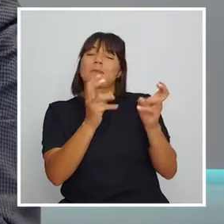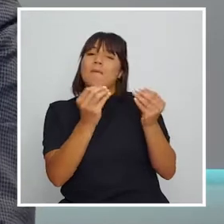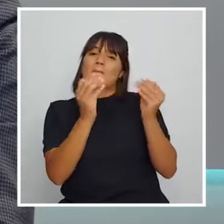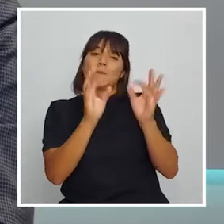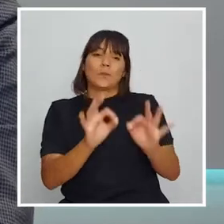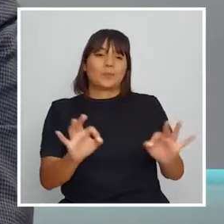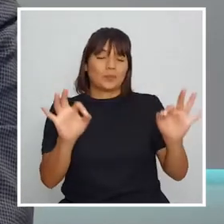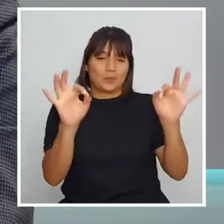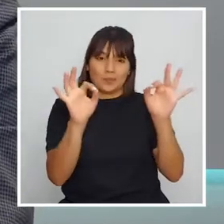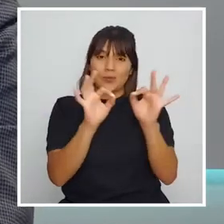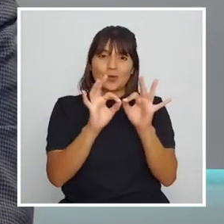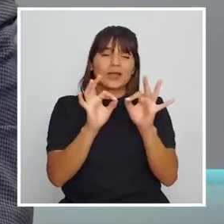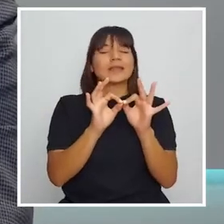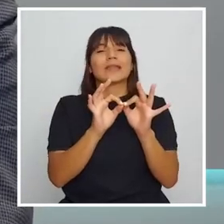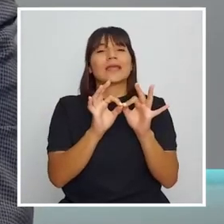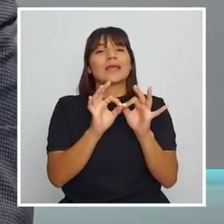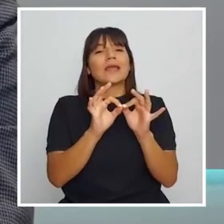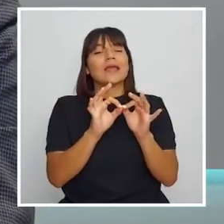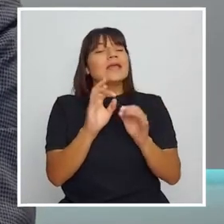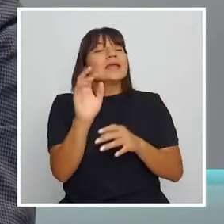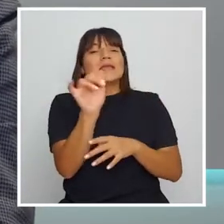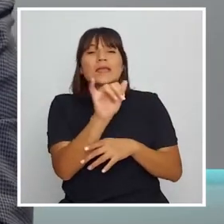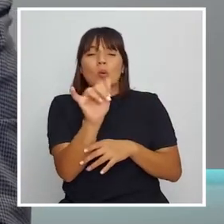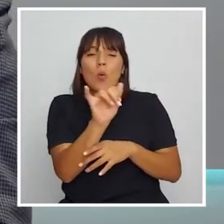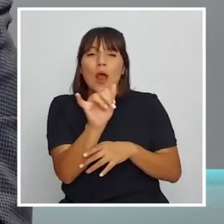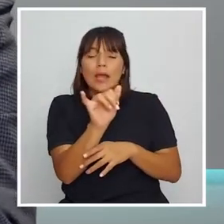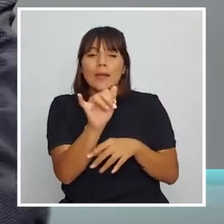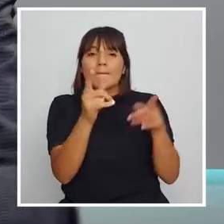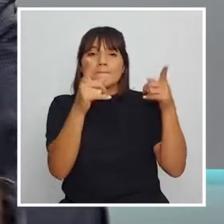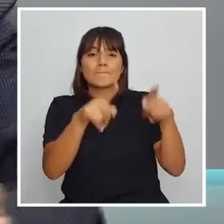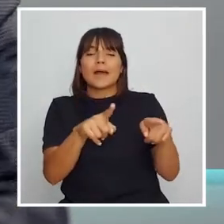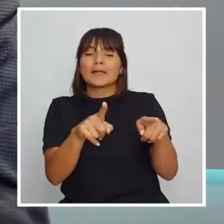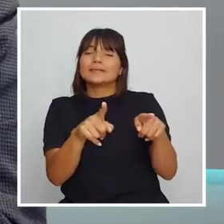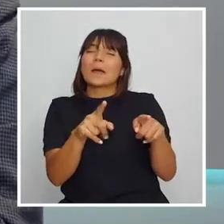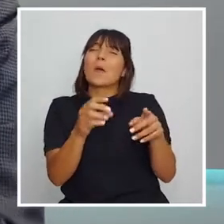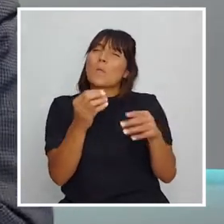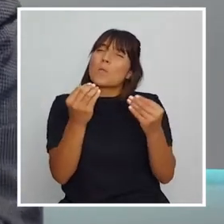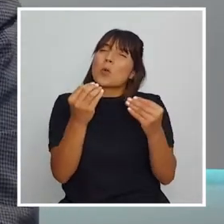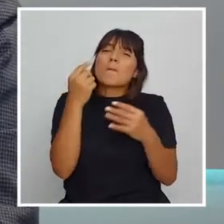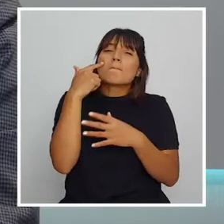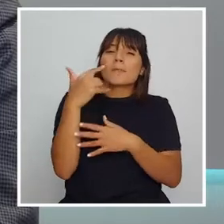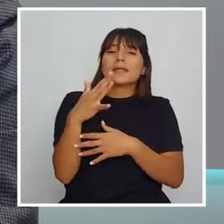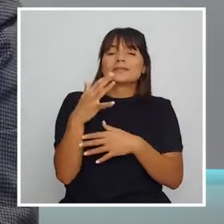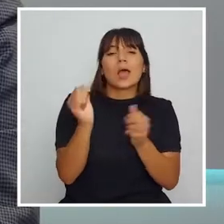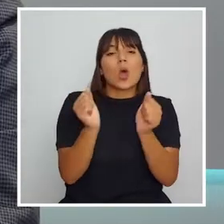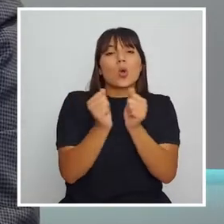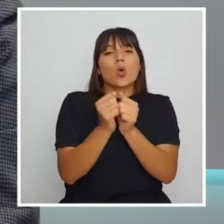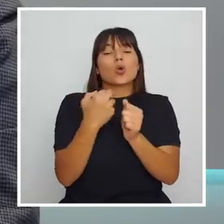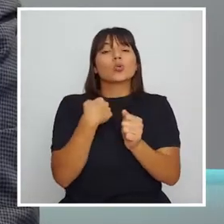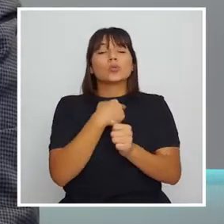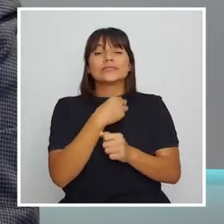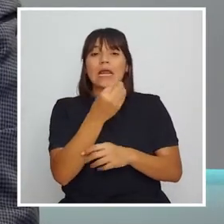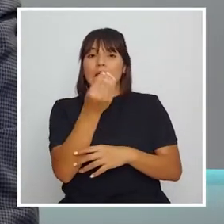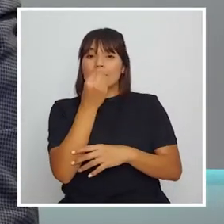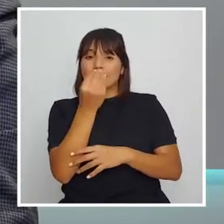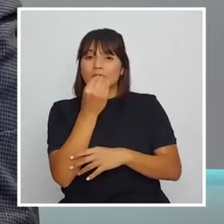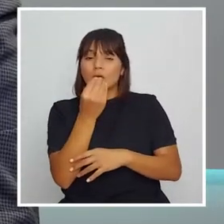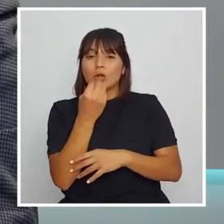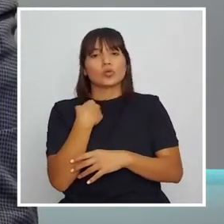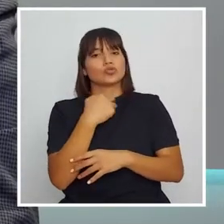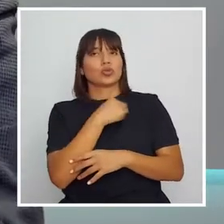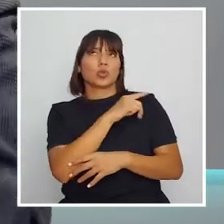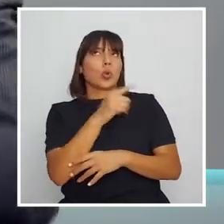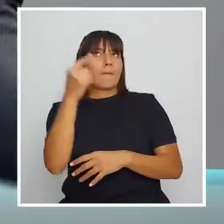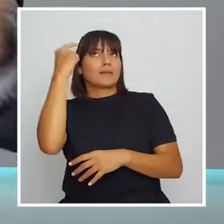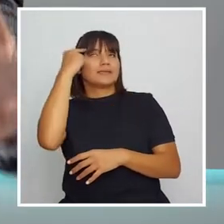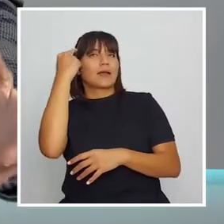esencial. Exactamente igual ocurre, muy parecido con nuestra alimentación. Uno no piensa solo en